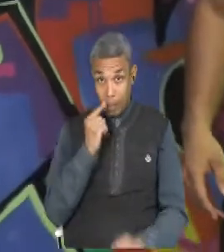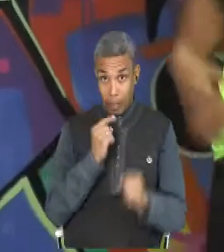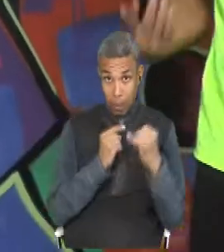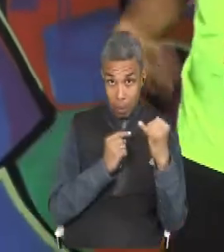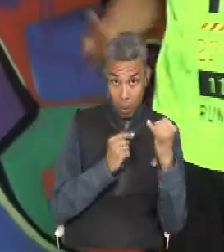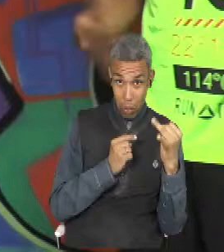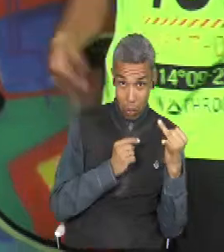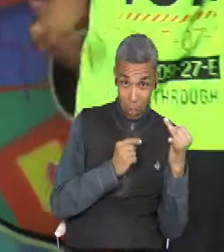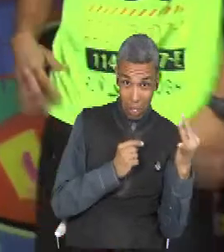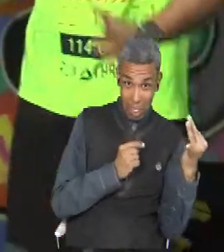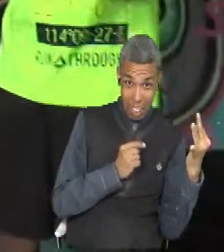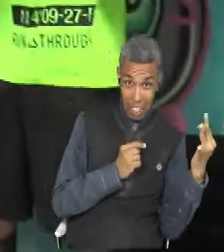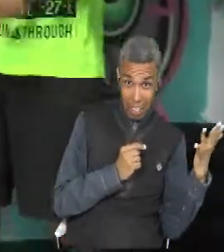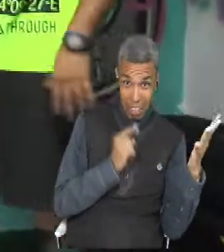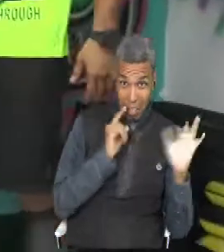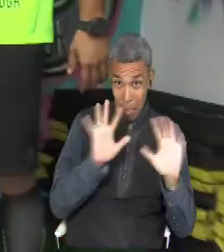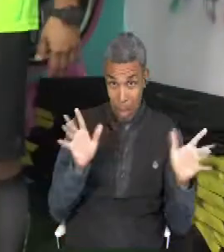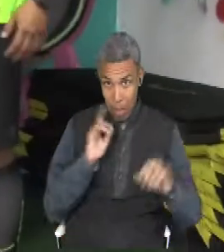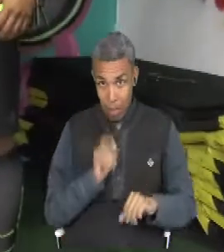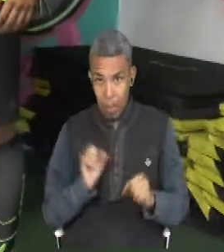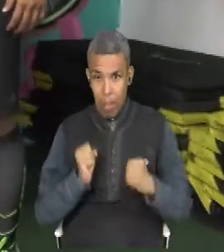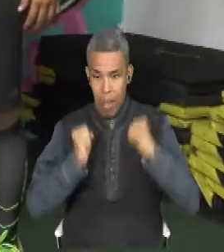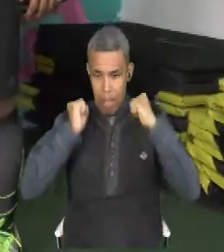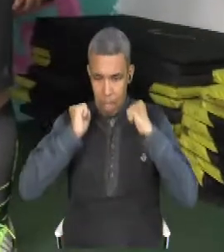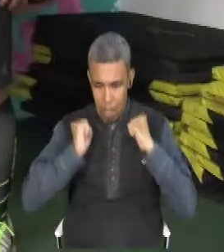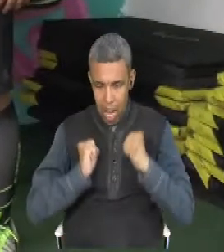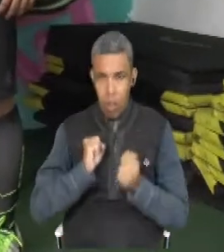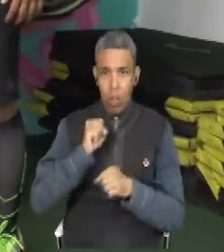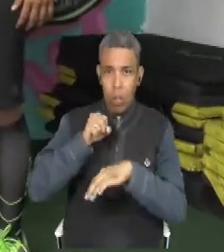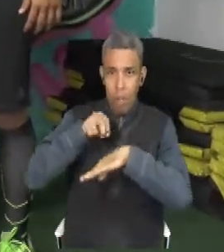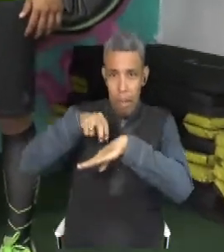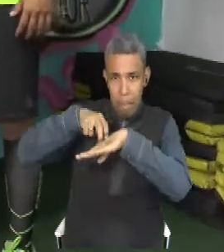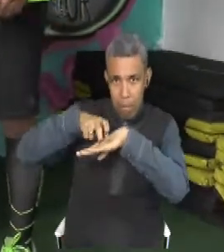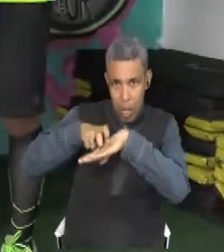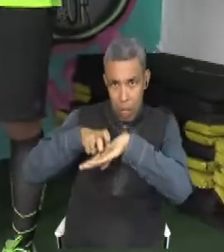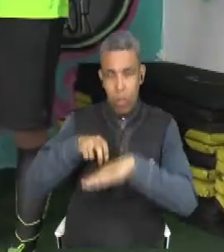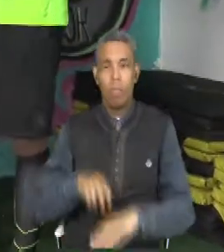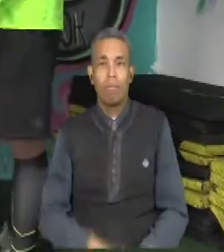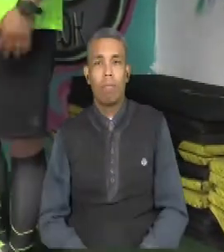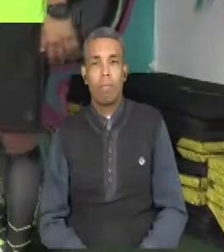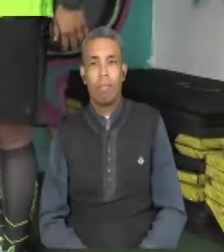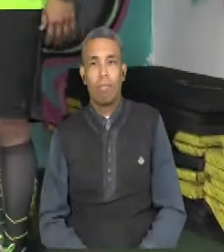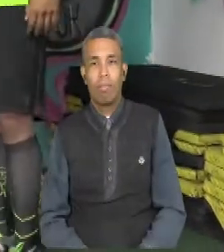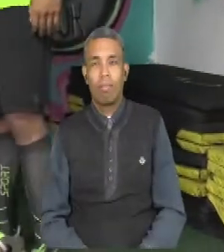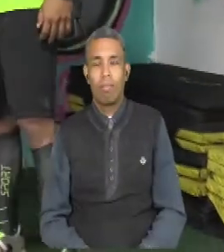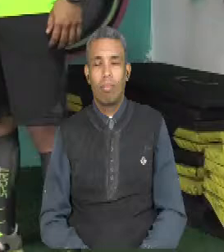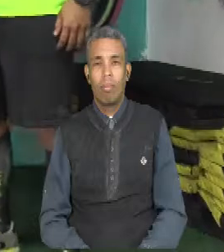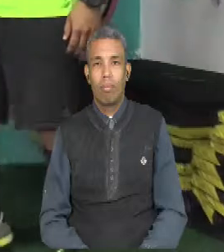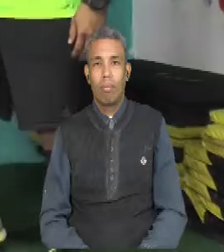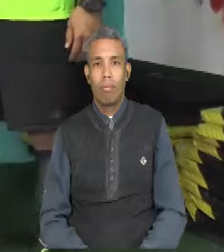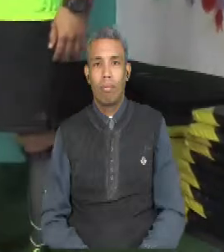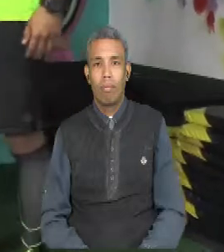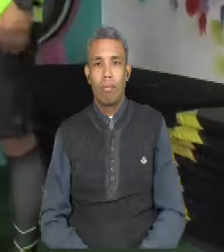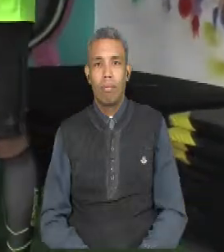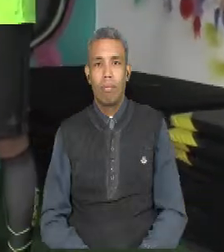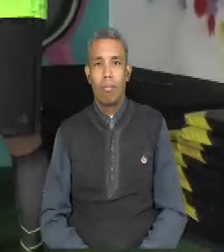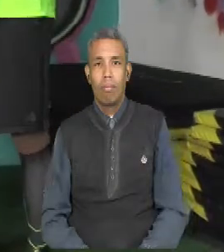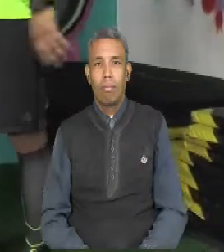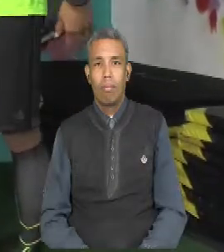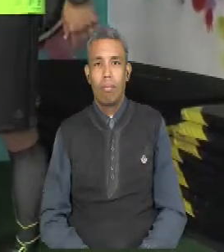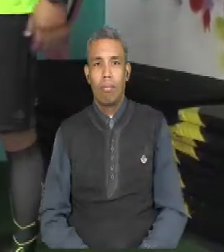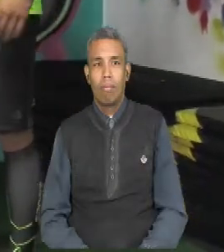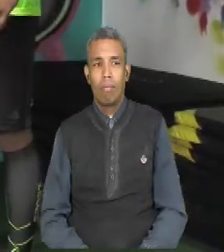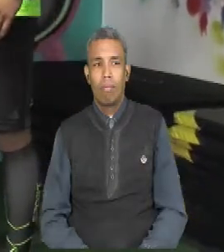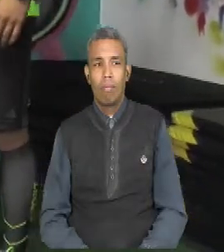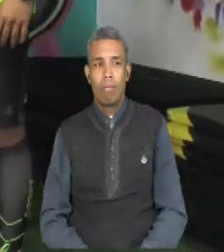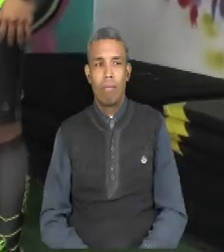dos sentadillas. Vamos, dale, dale, dale. Paro, vamos. Una y dos, exacto. Sigue, sigue, sigue. Vamos dos, dale, dale, dale, dale. Otra